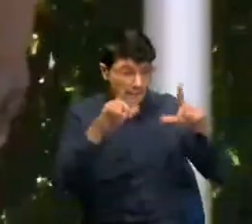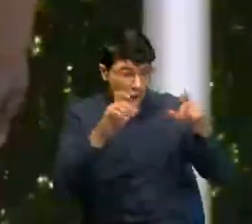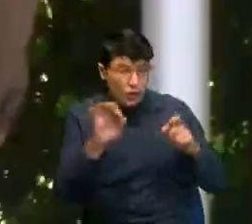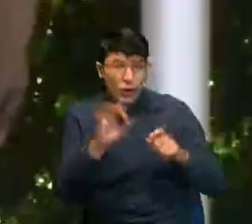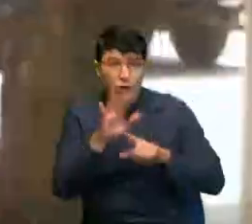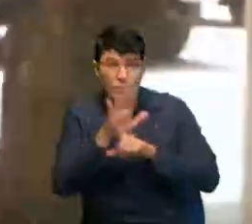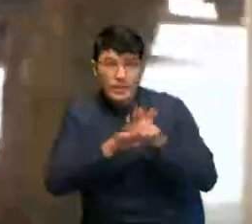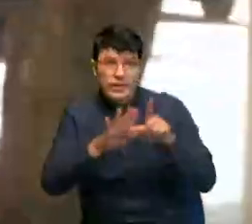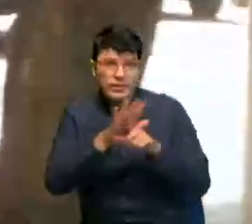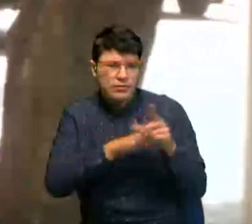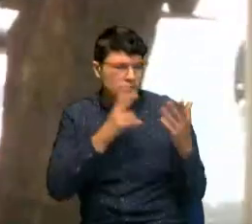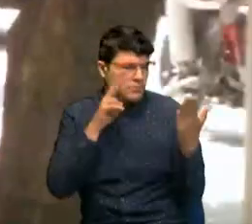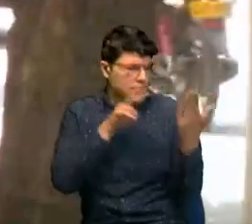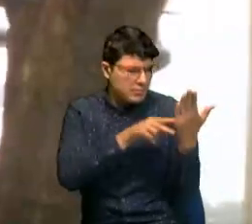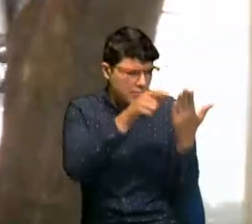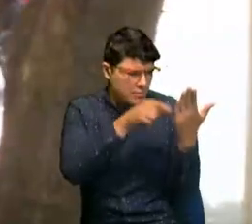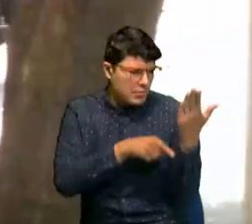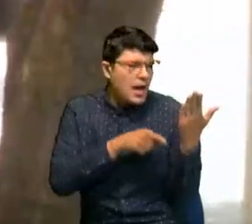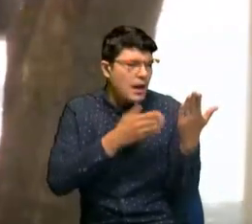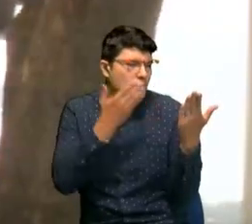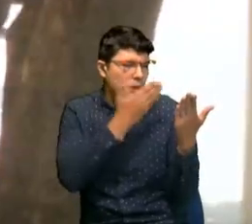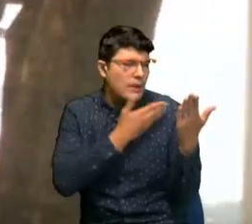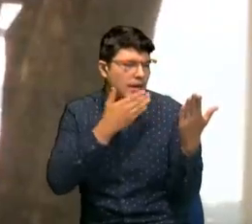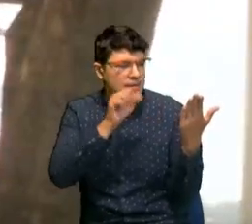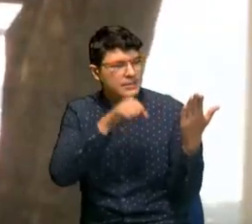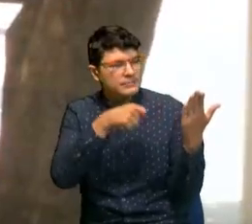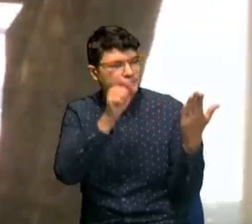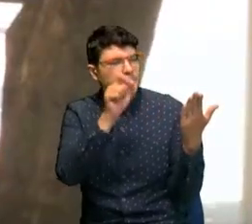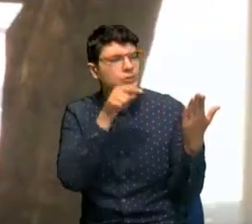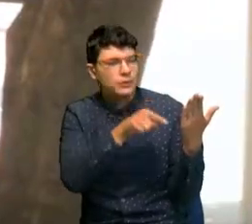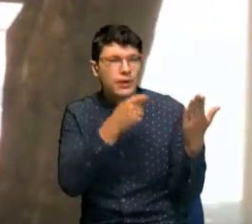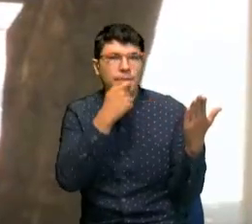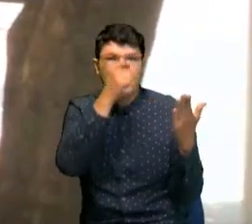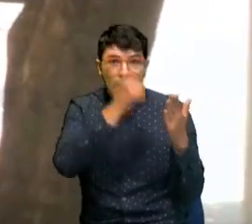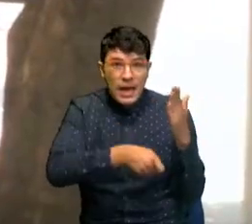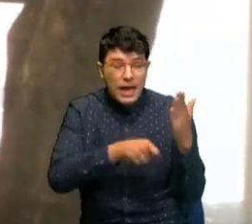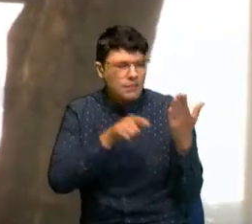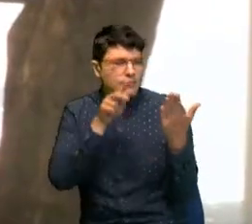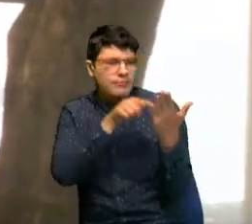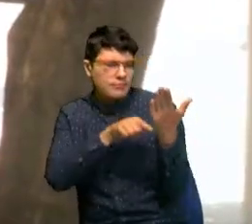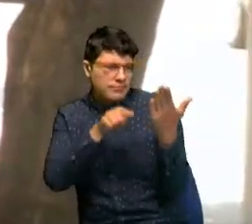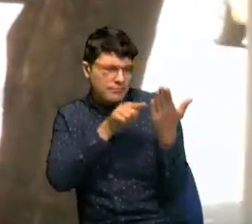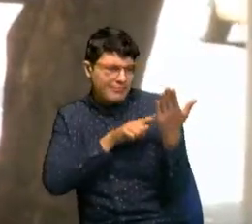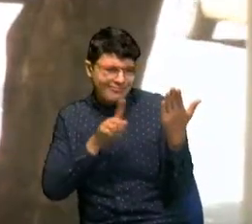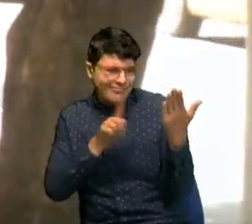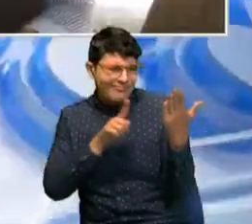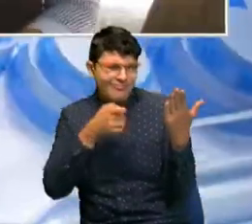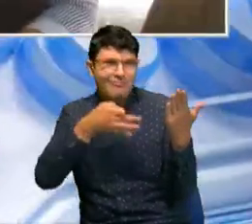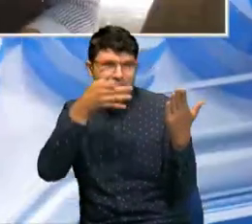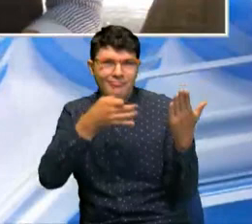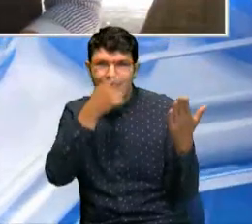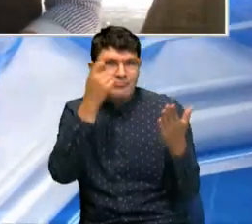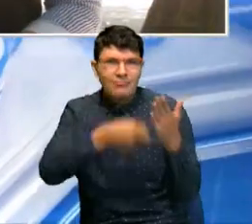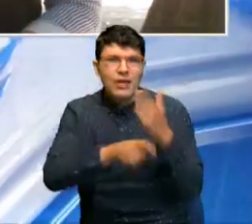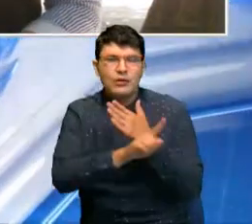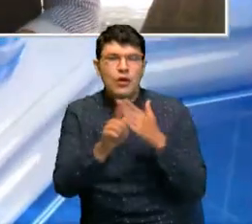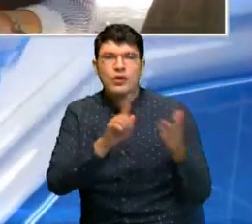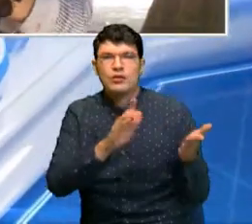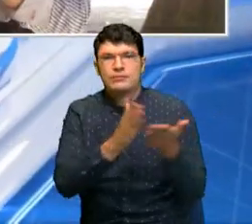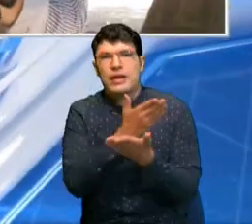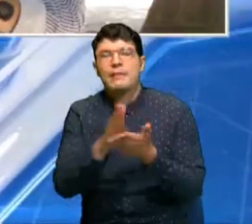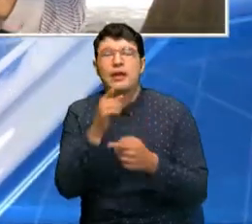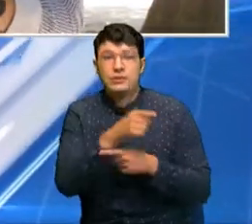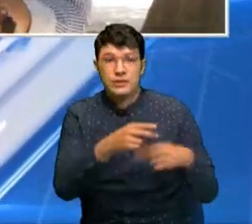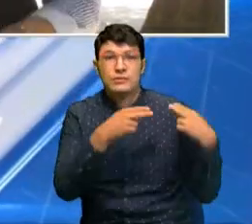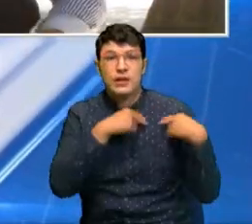infracción. Con estos tres puntos ya serían entonces seis en total que están funcionando en la capital del norte de